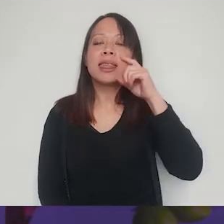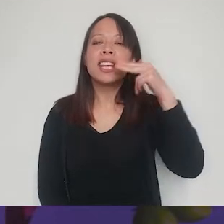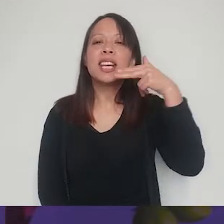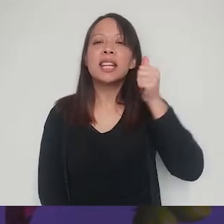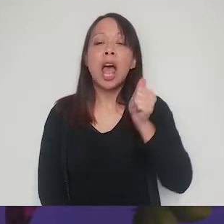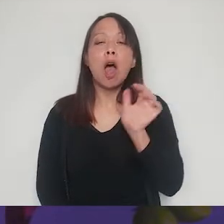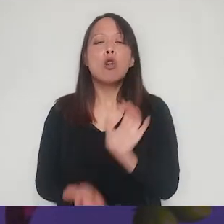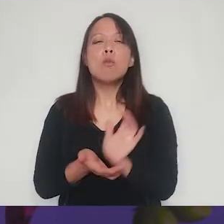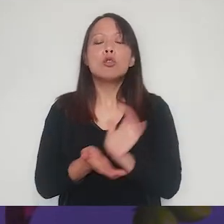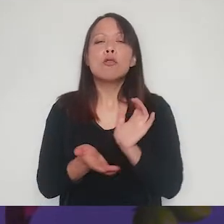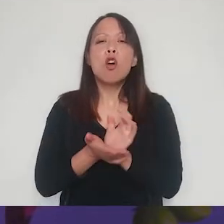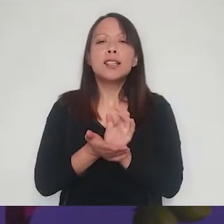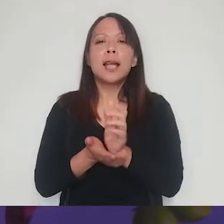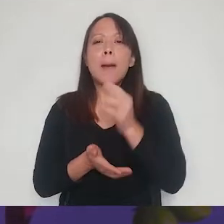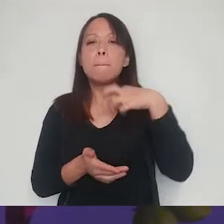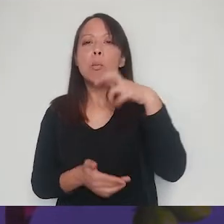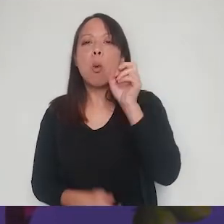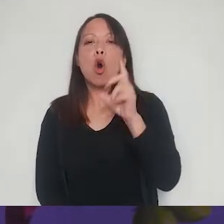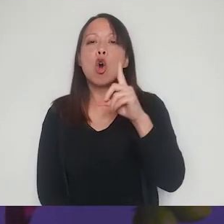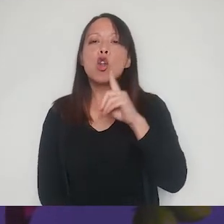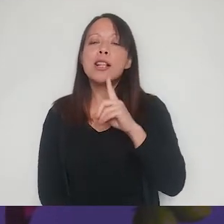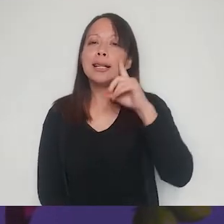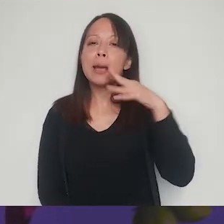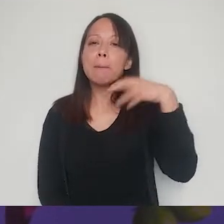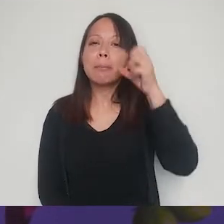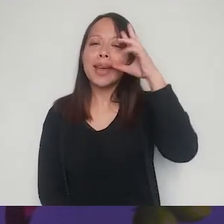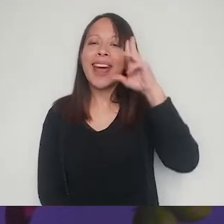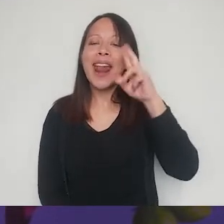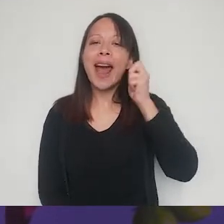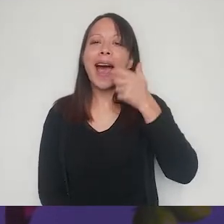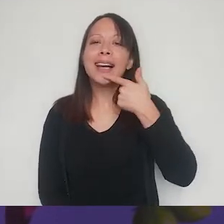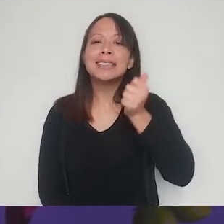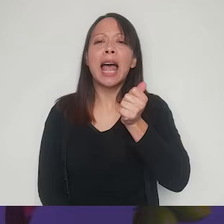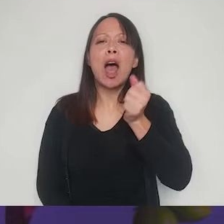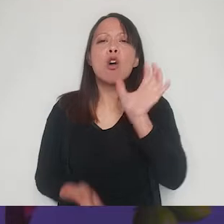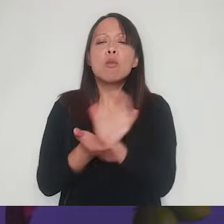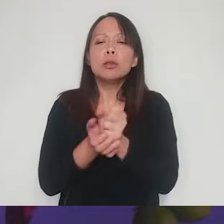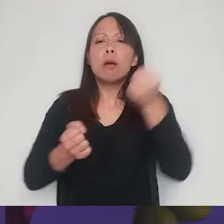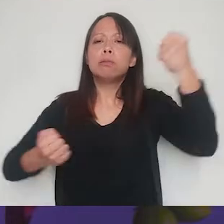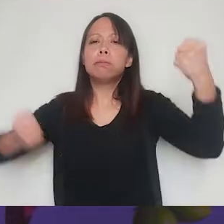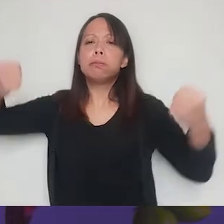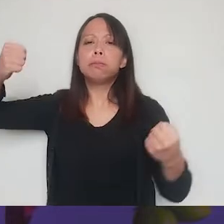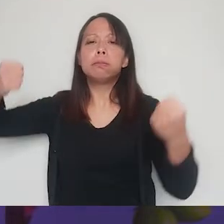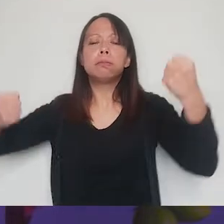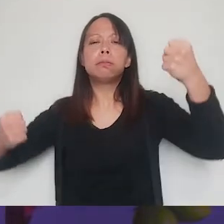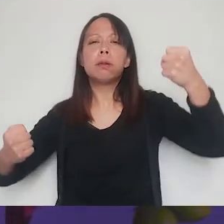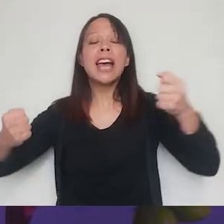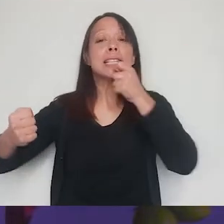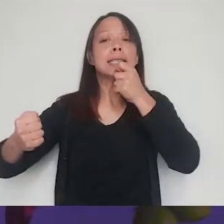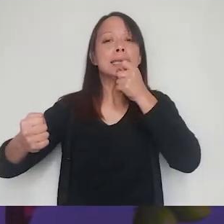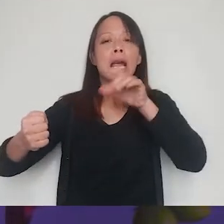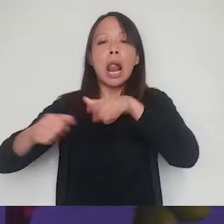por si la RNA polimerasa fuera un camión, y entonces tenemos que si la cromatina está muy compacta, parecería como